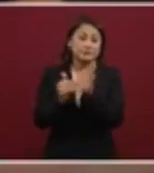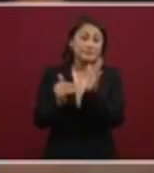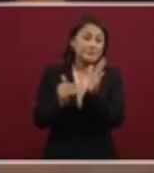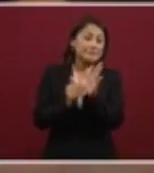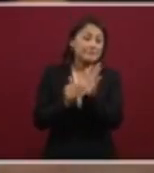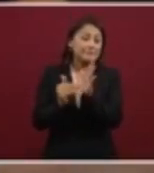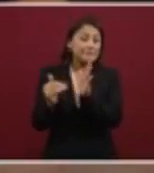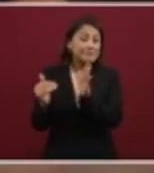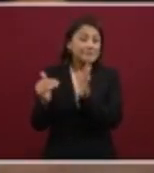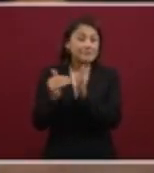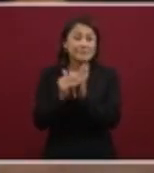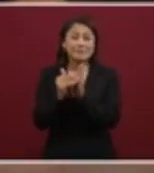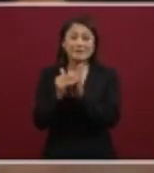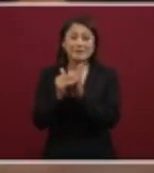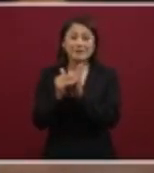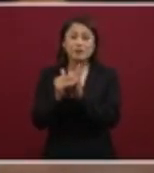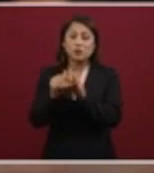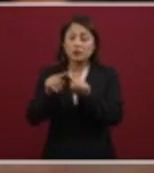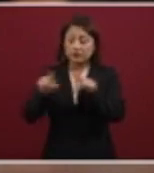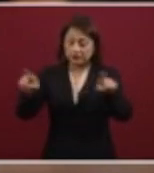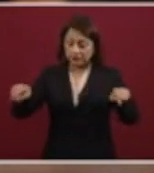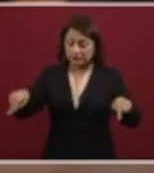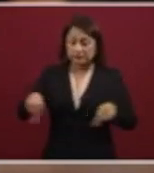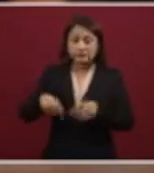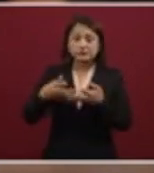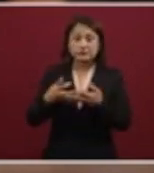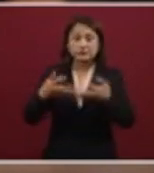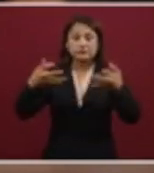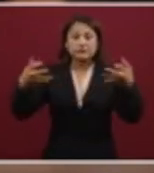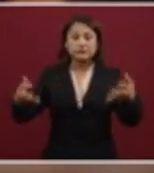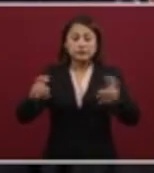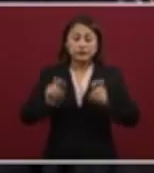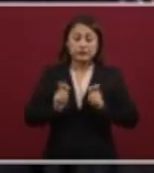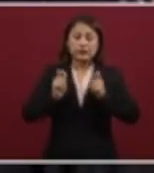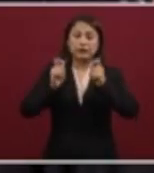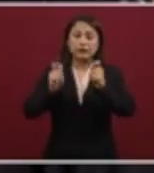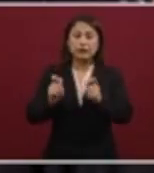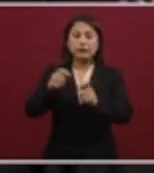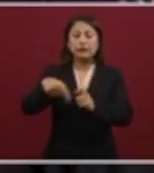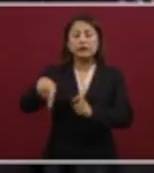60, 80 millones de hectáreas concesionadas para la minería.